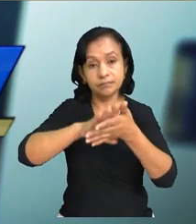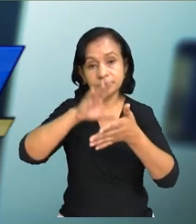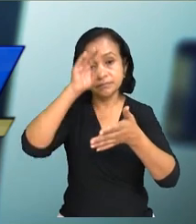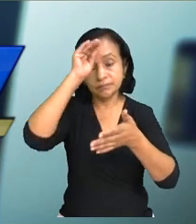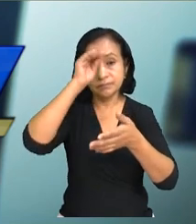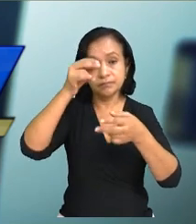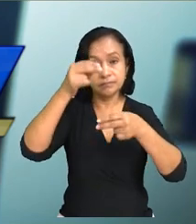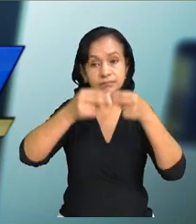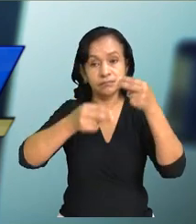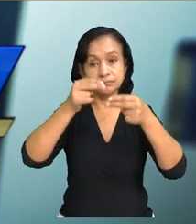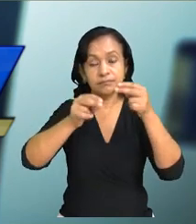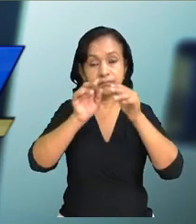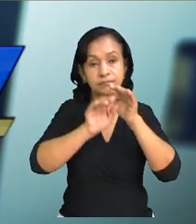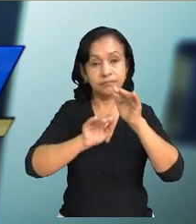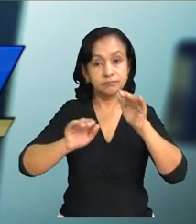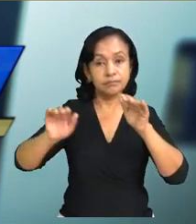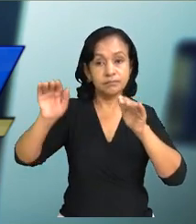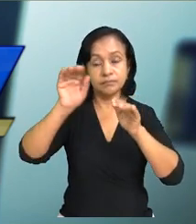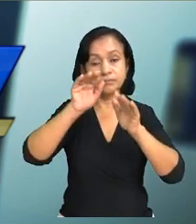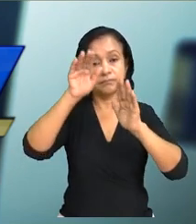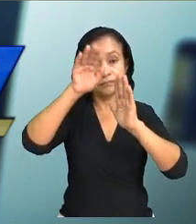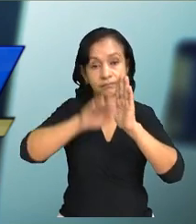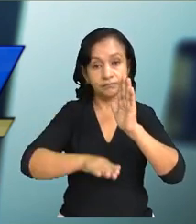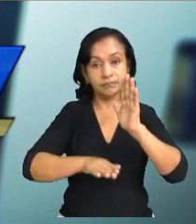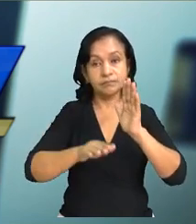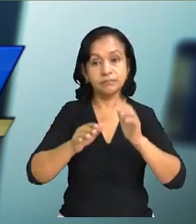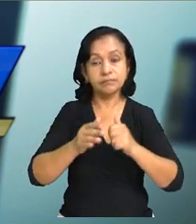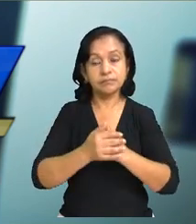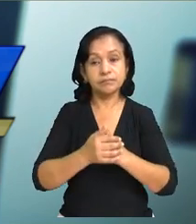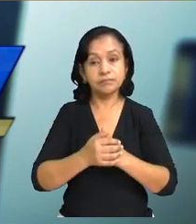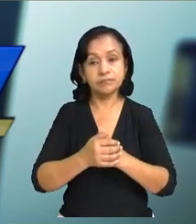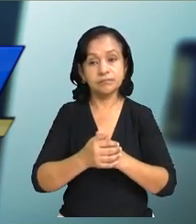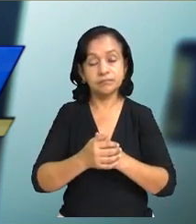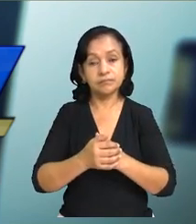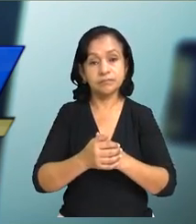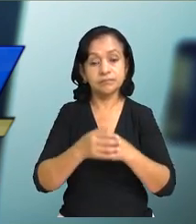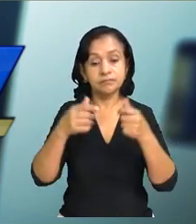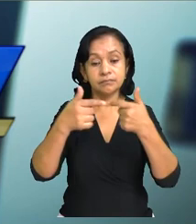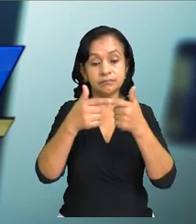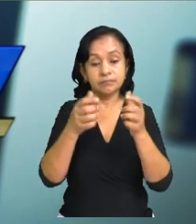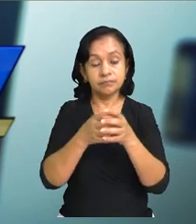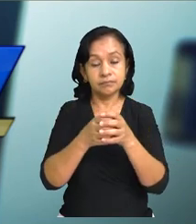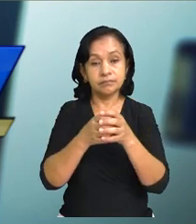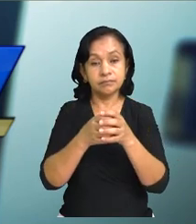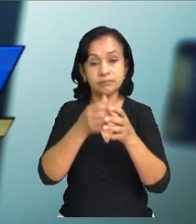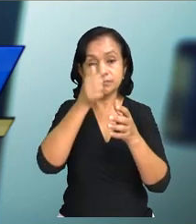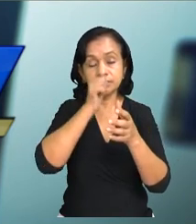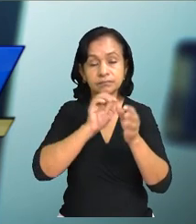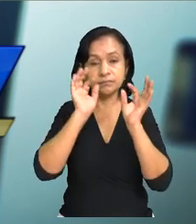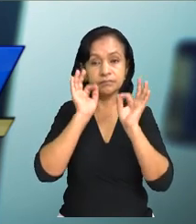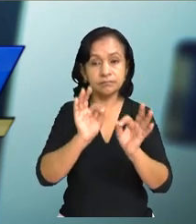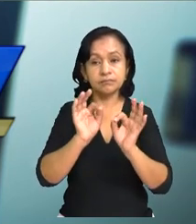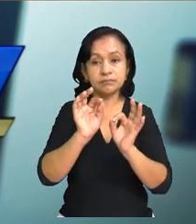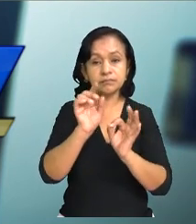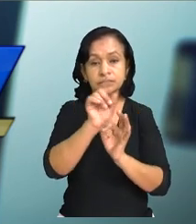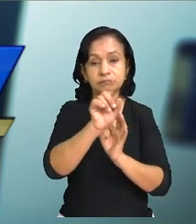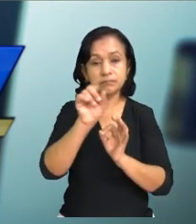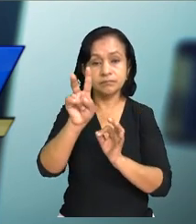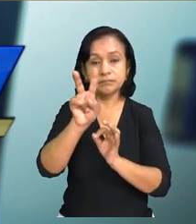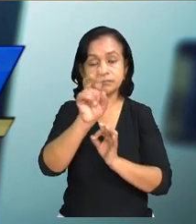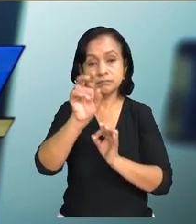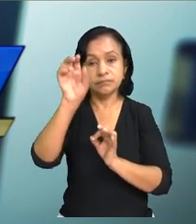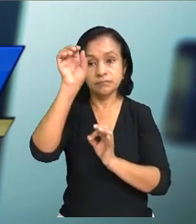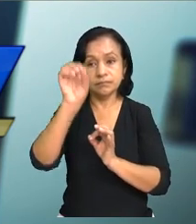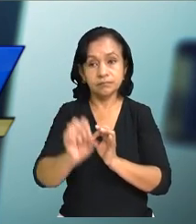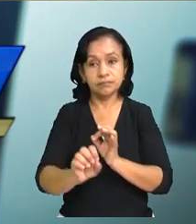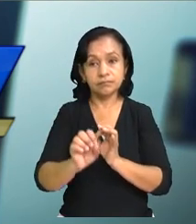los números son un poco más bajos. Así, comités de agua potable que funcionen a cabalidad son el 12%. Ese